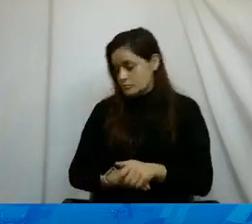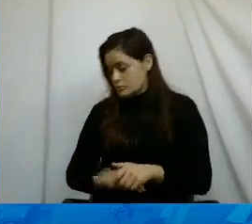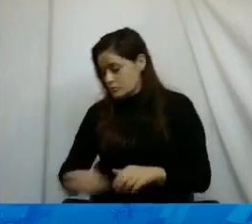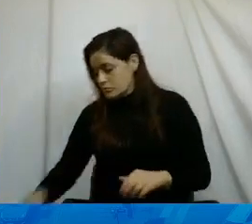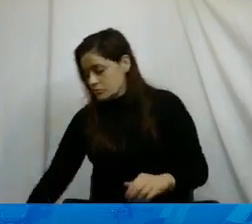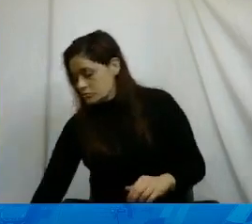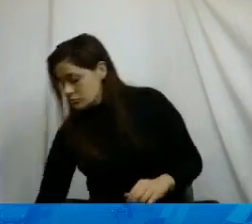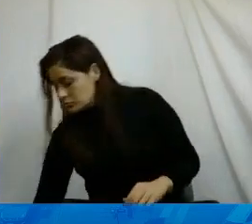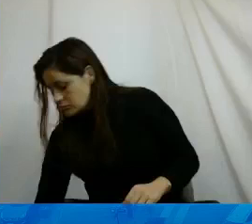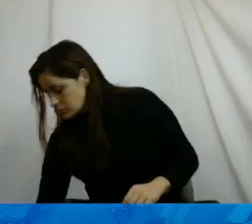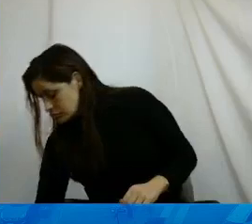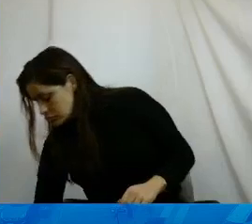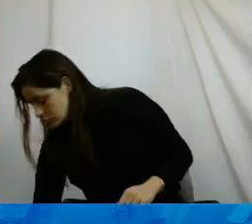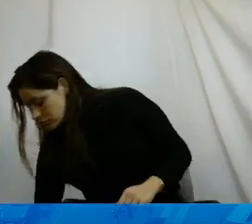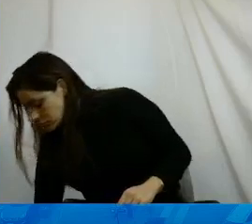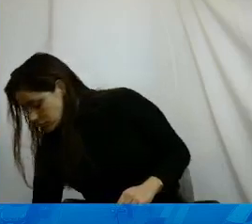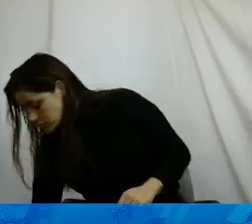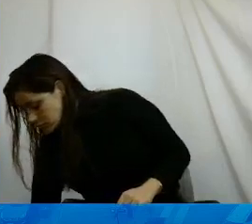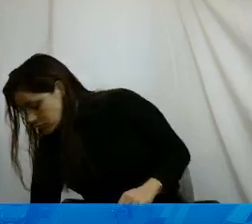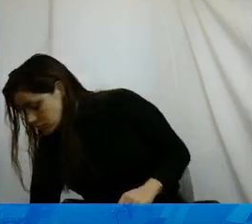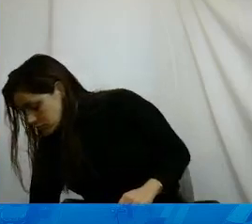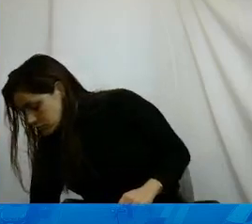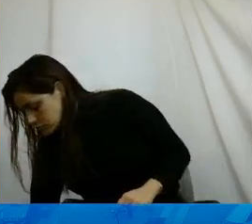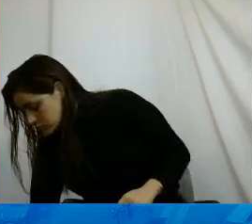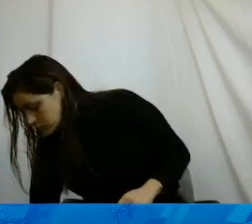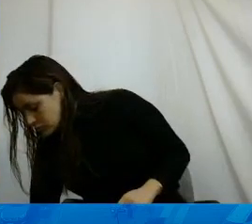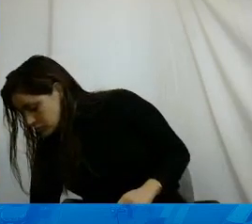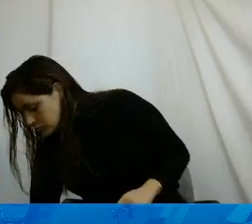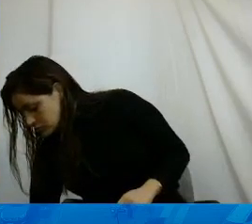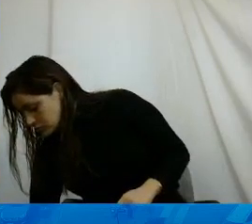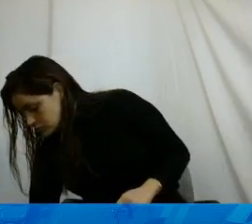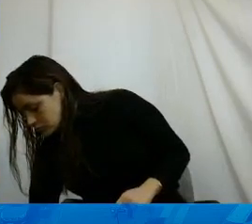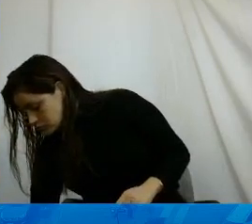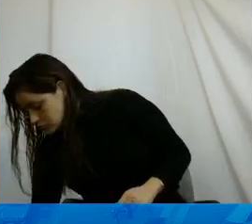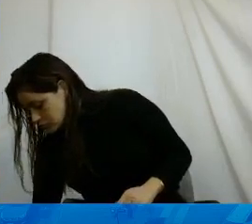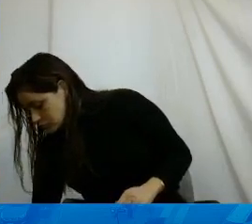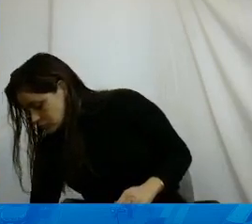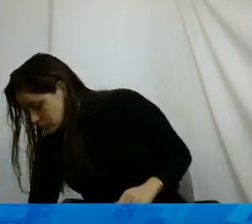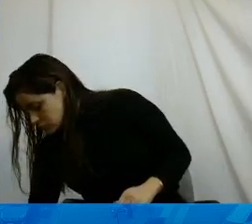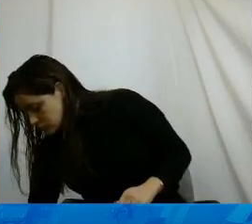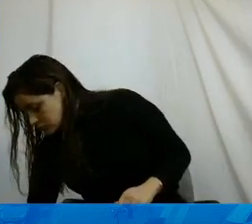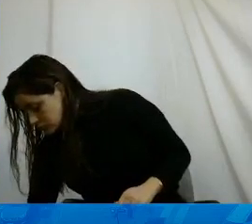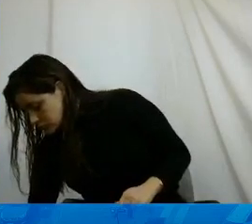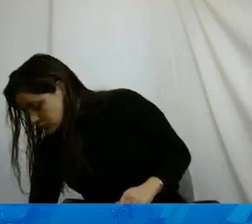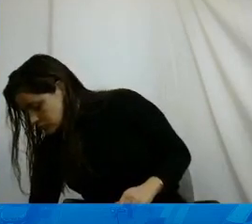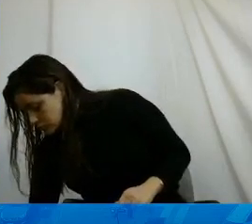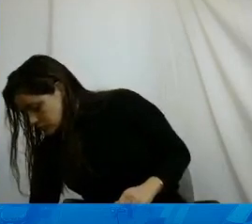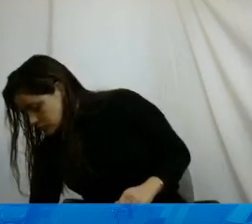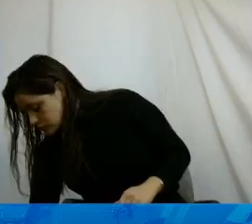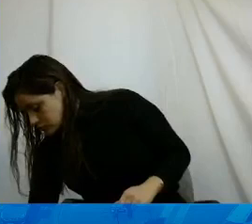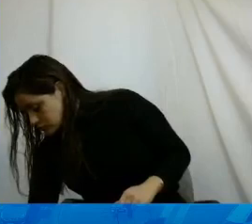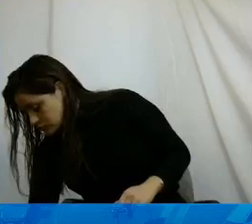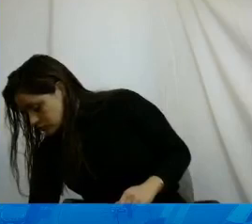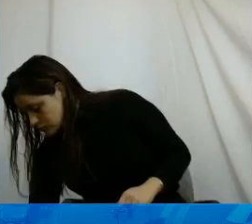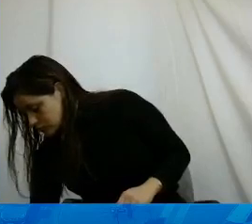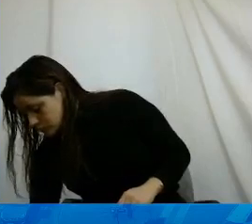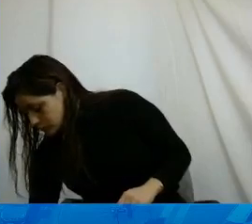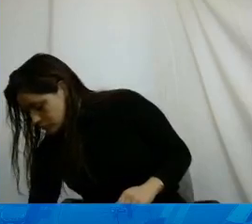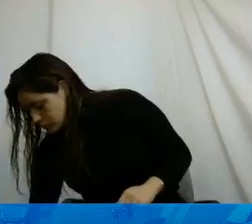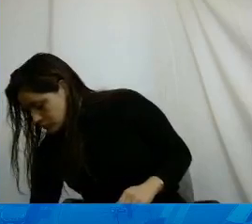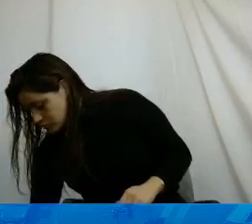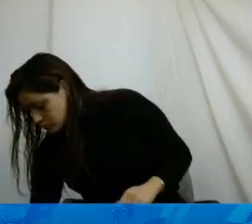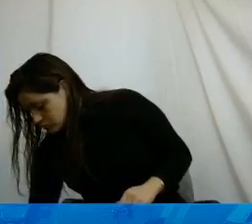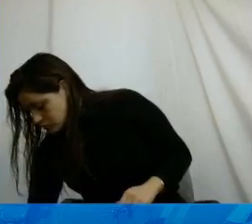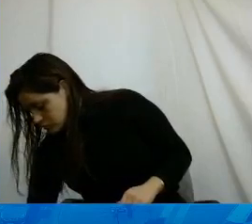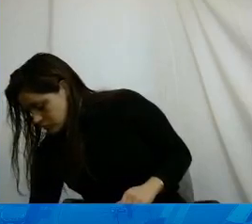hacer una especial mención de que ayer se ha entregado una nueva carta constitutiva para nuestro país, la cual